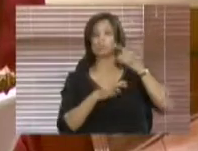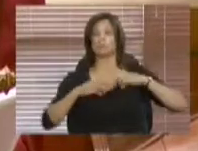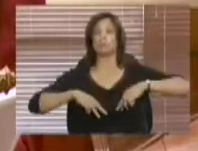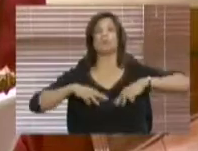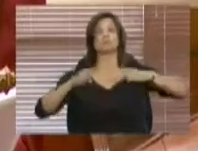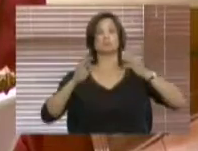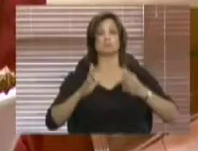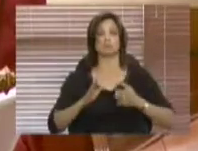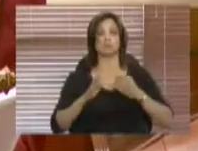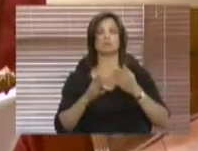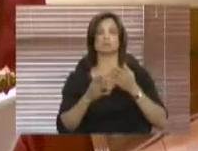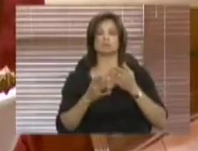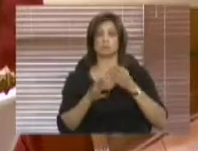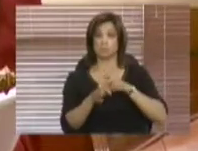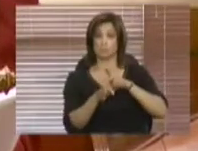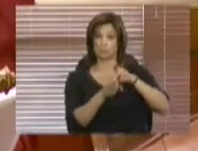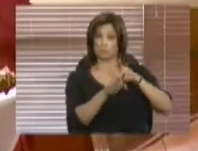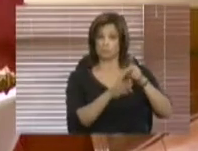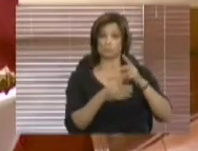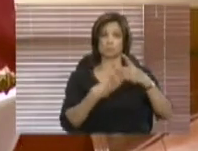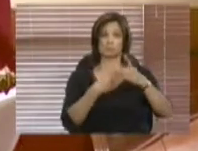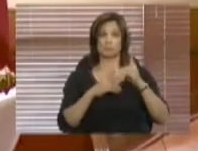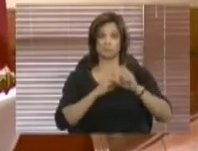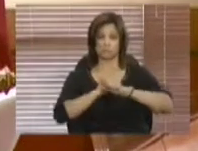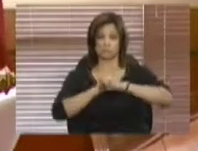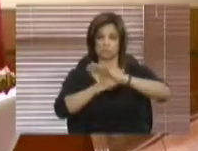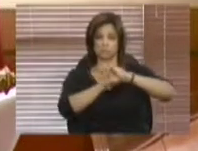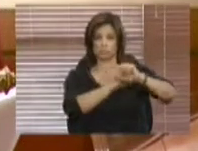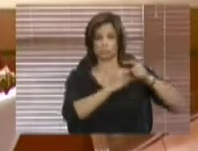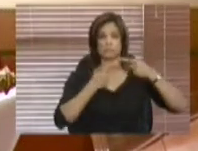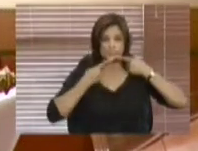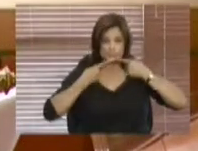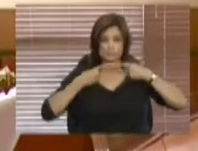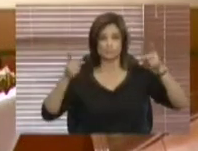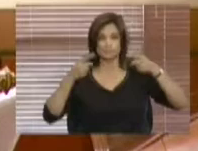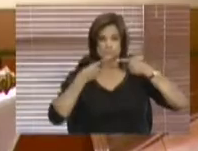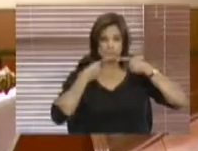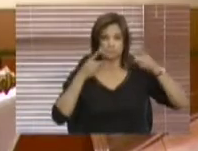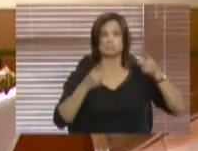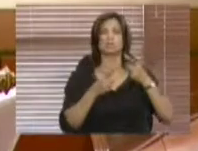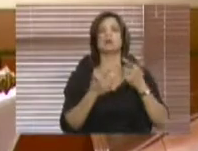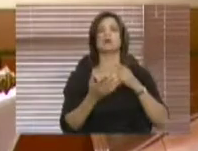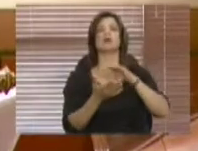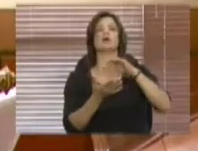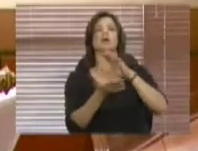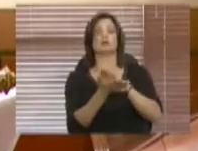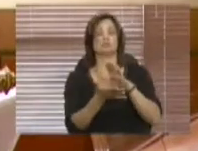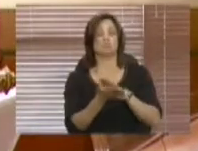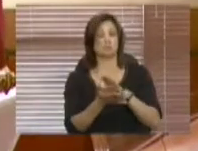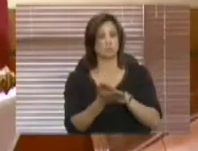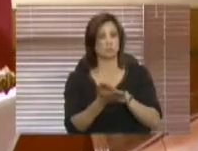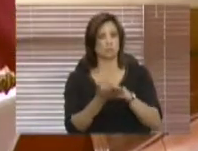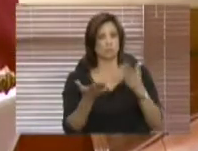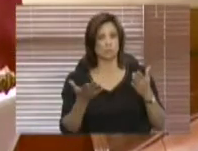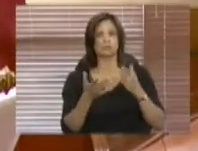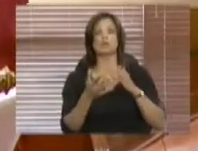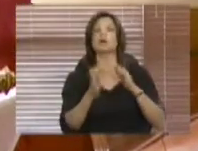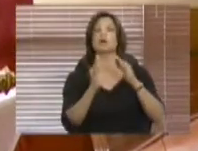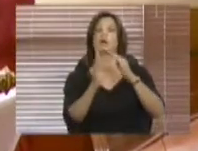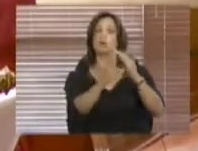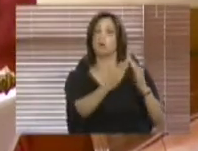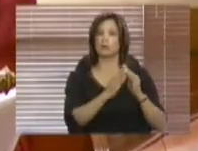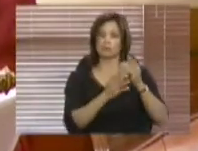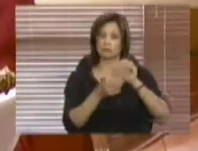magistrados, letrados y el Departamento de Difusión y Divulgación en centros escolares, comunitarios